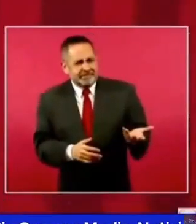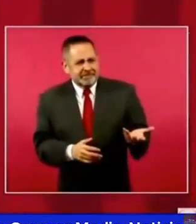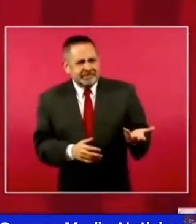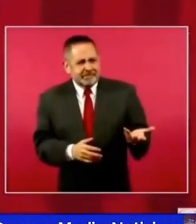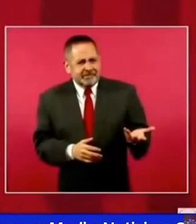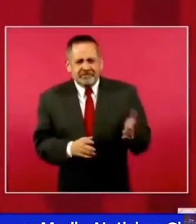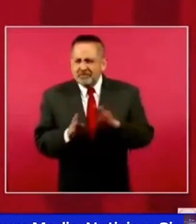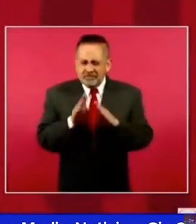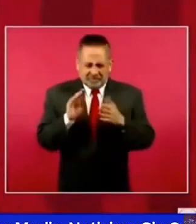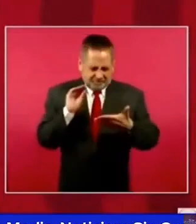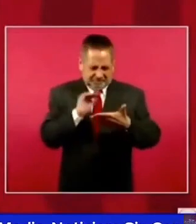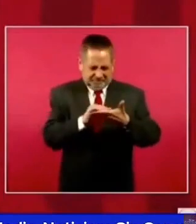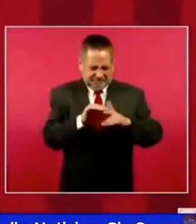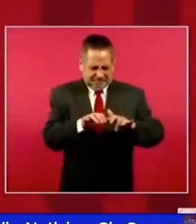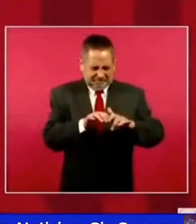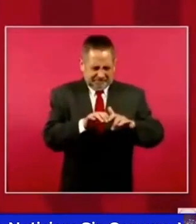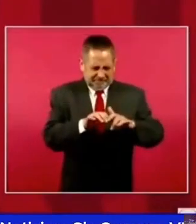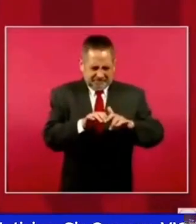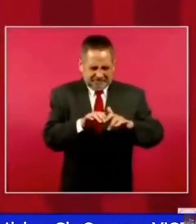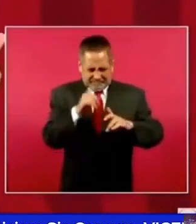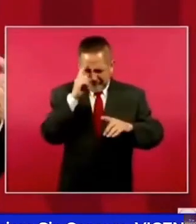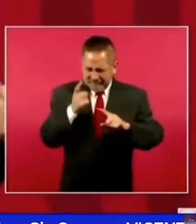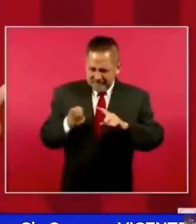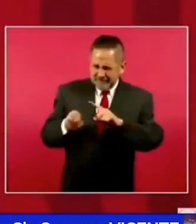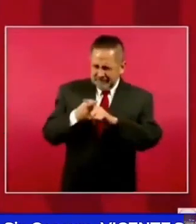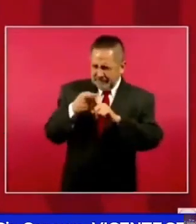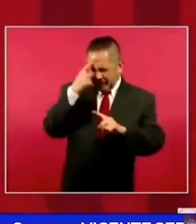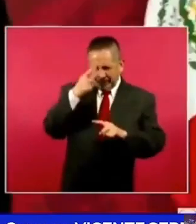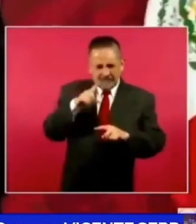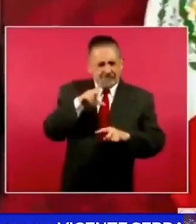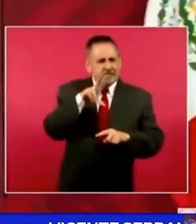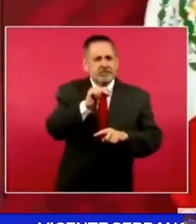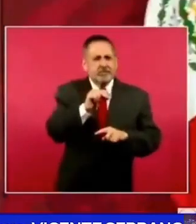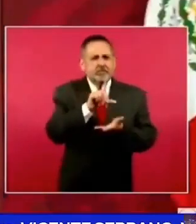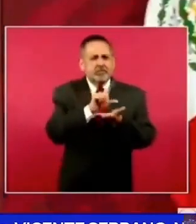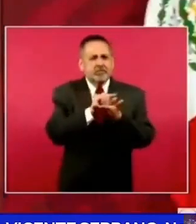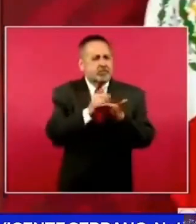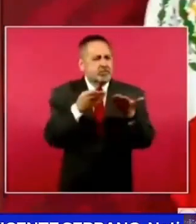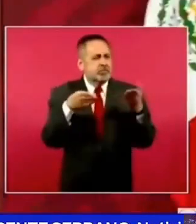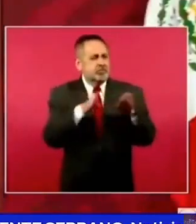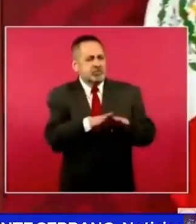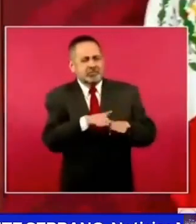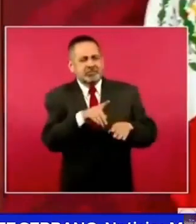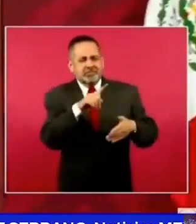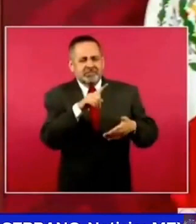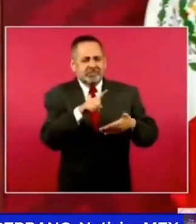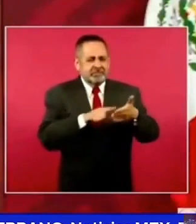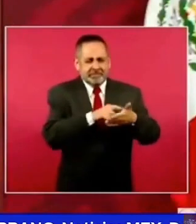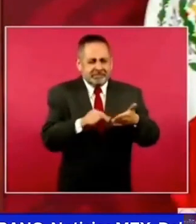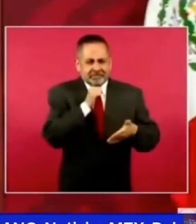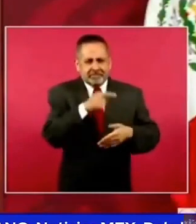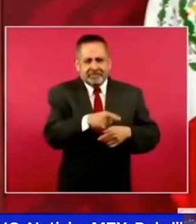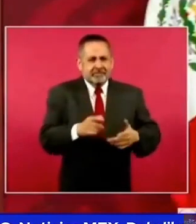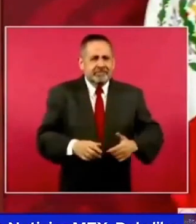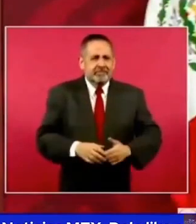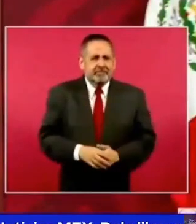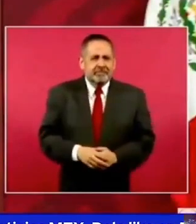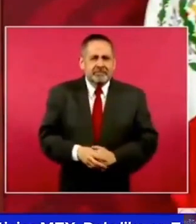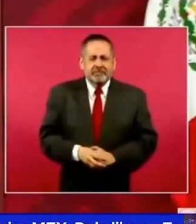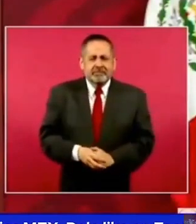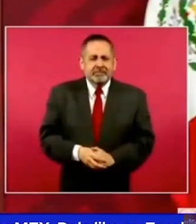que me cancelen mi cuenta de Twitter. Y le contesta muy ingeniosamente el otro,